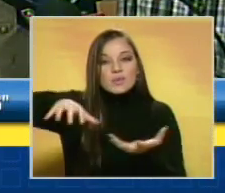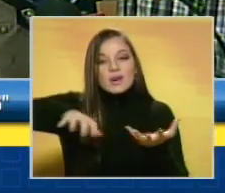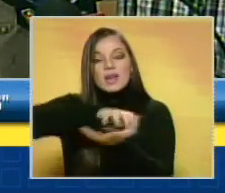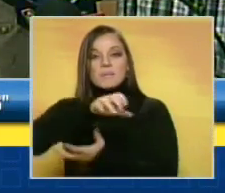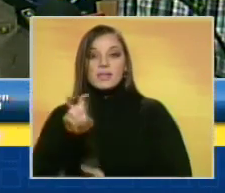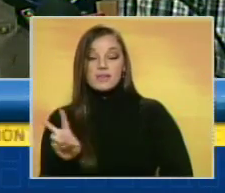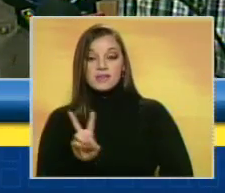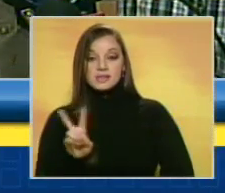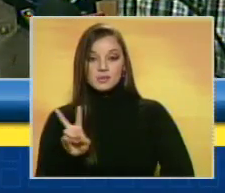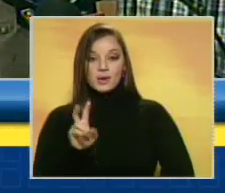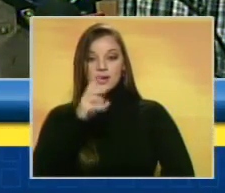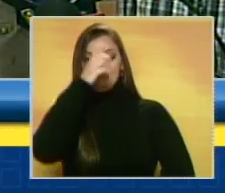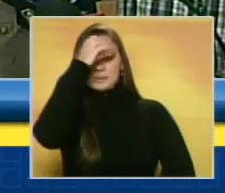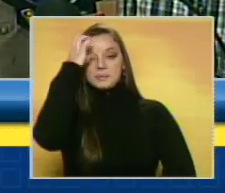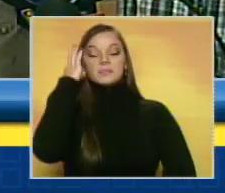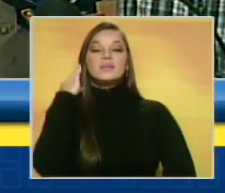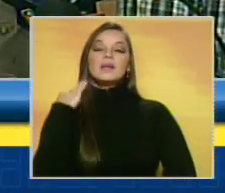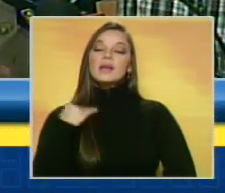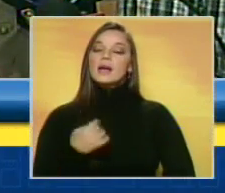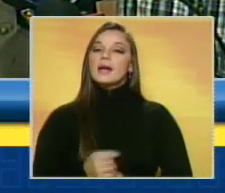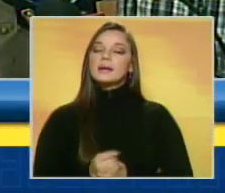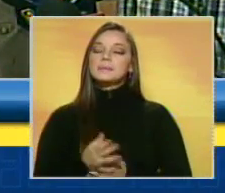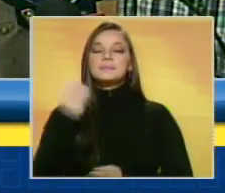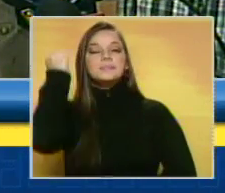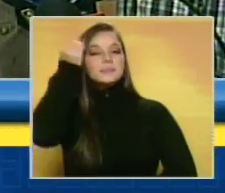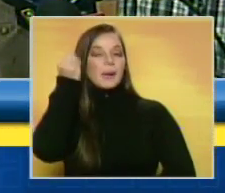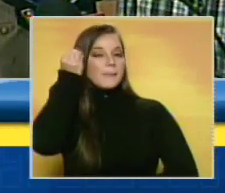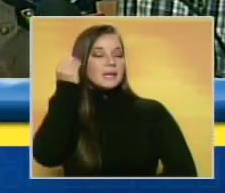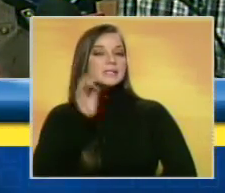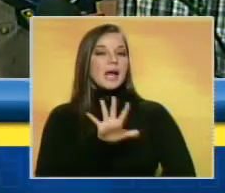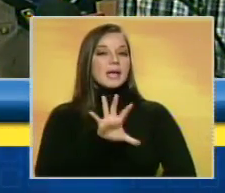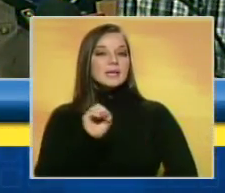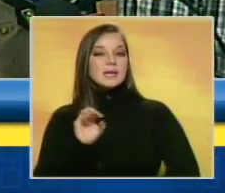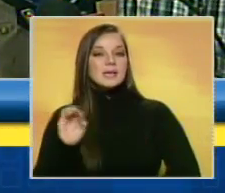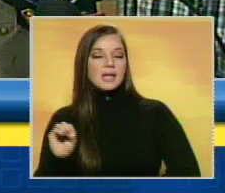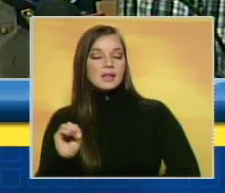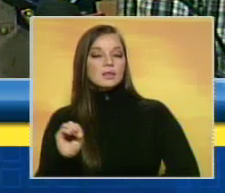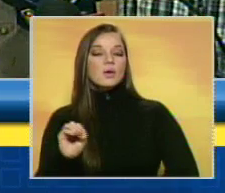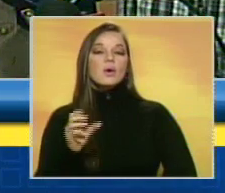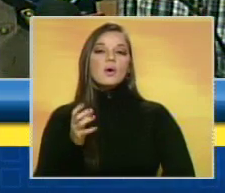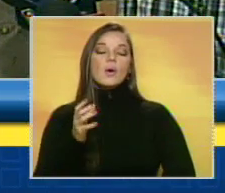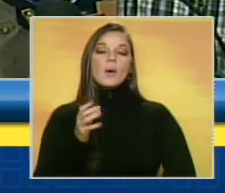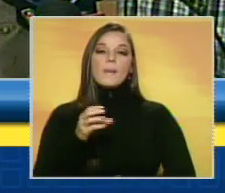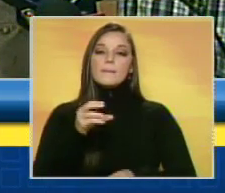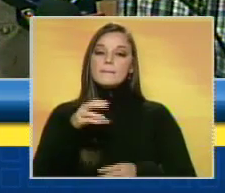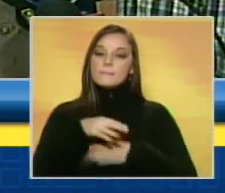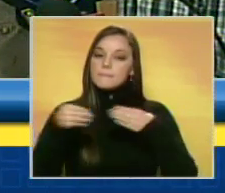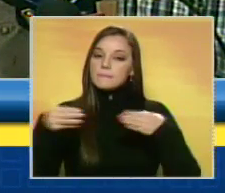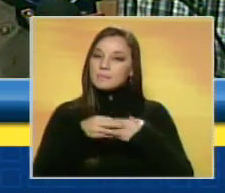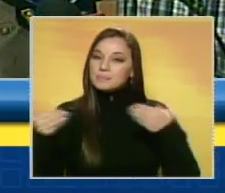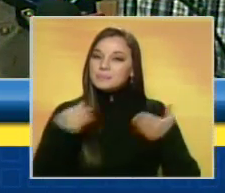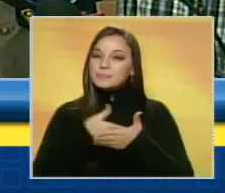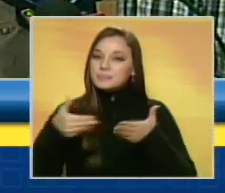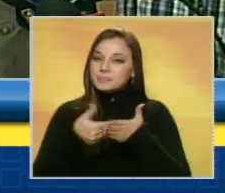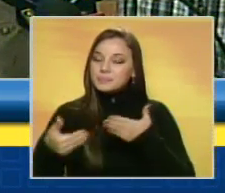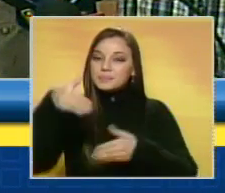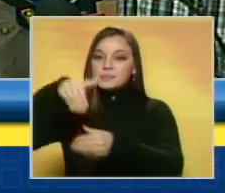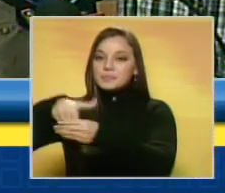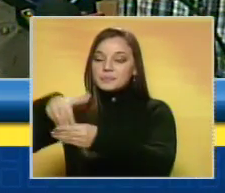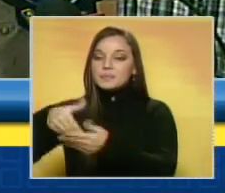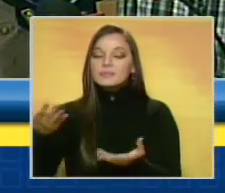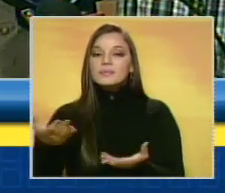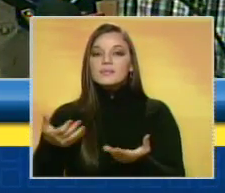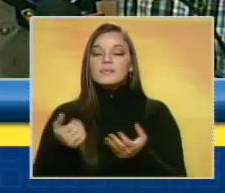Las estimaciones varían y van entre 500 millones a 2.000 millones de dólares de ahorro.